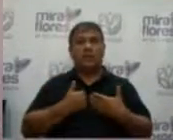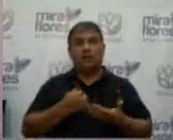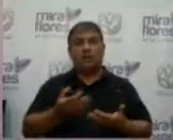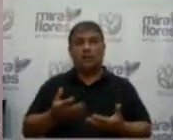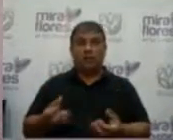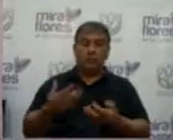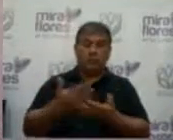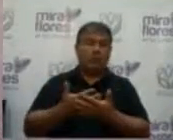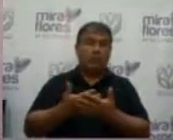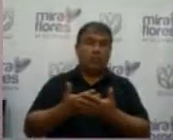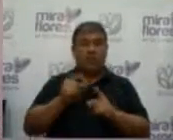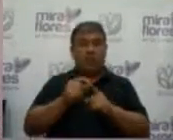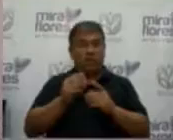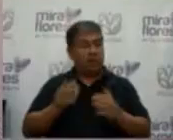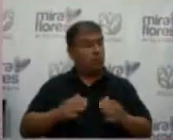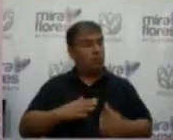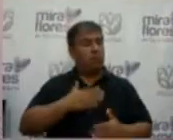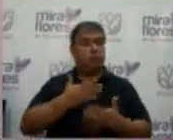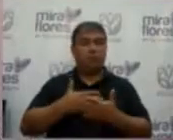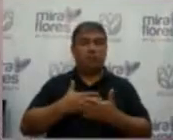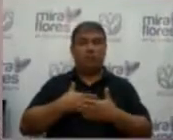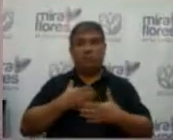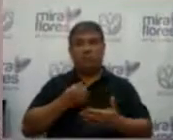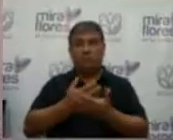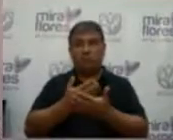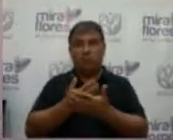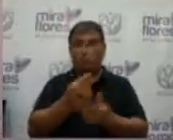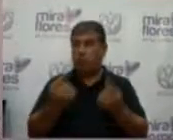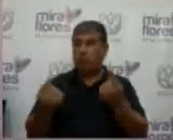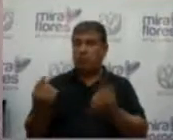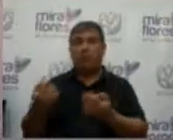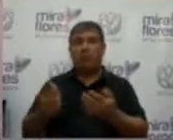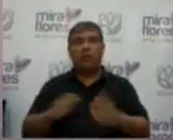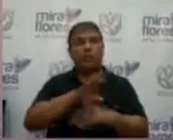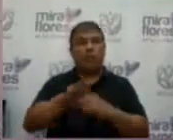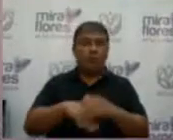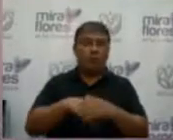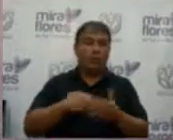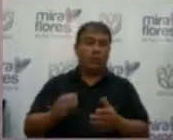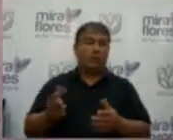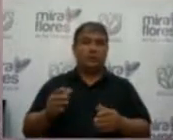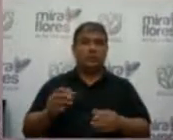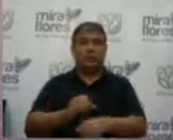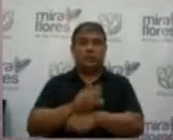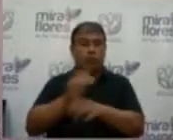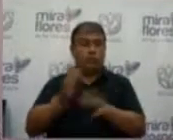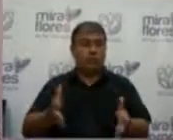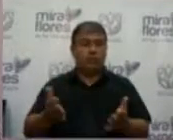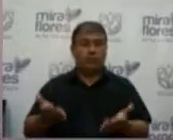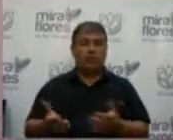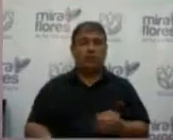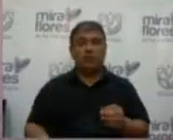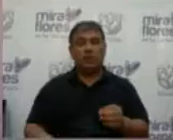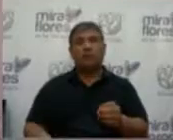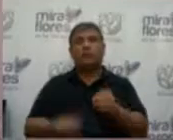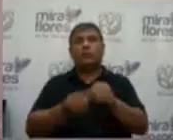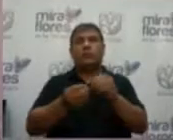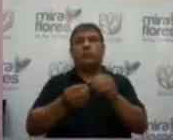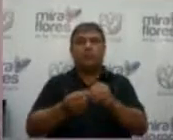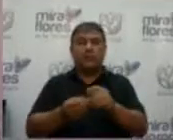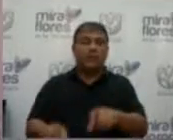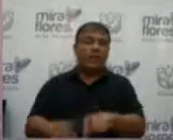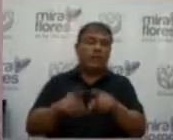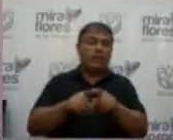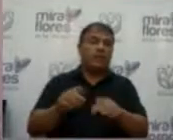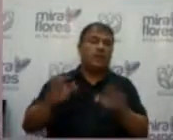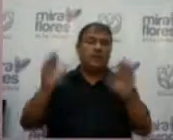expresiones muy generosas de casi todos los miembros de este consejo, sumándose a esta campaña